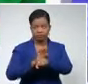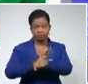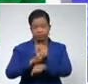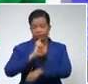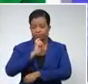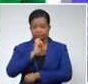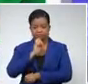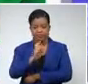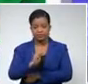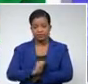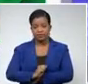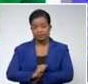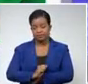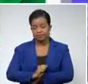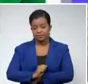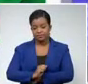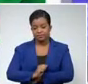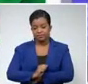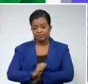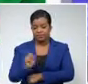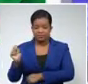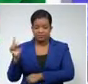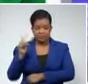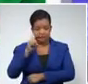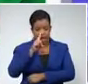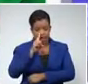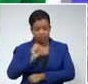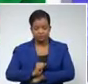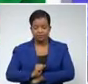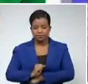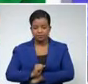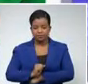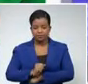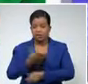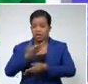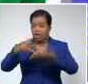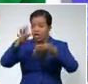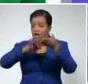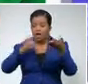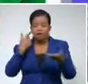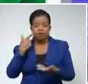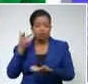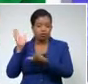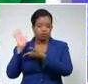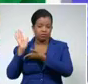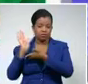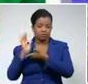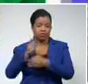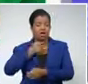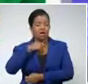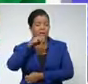comorbilidades. Finalmente, el gráfico que nos permite evaluar